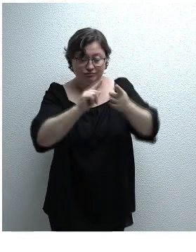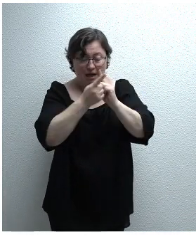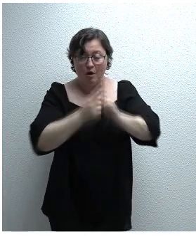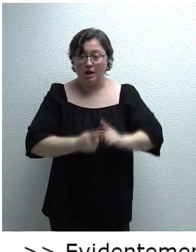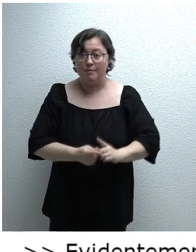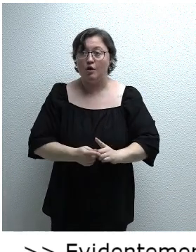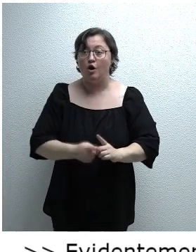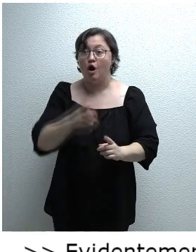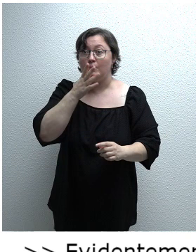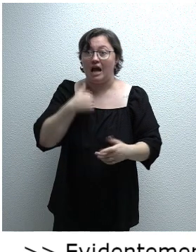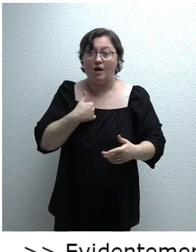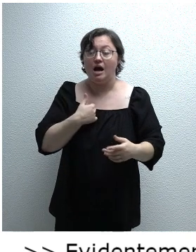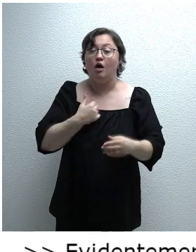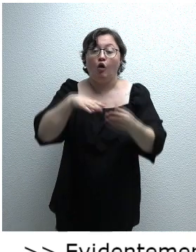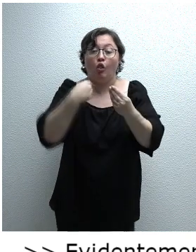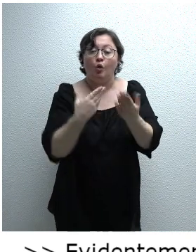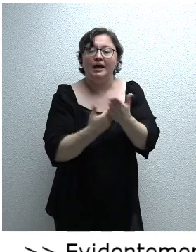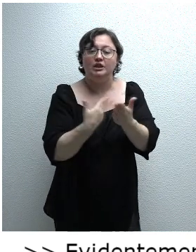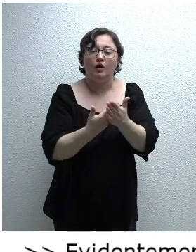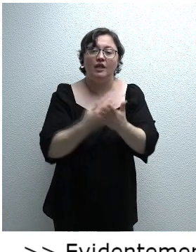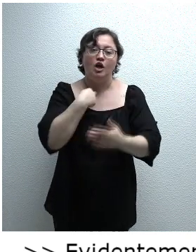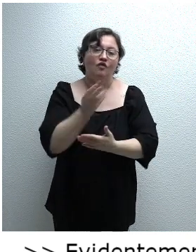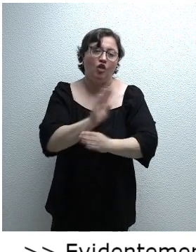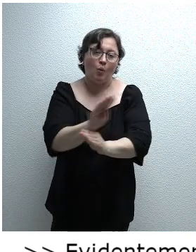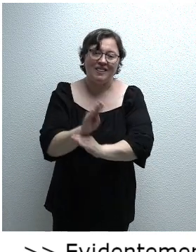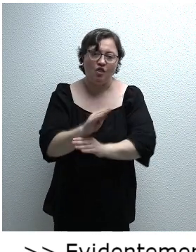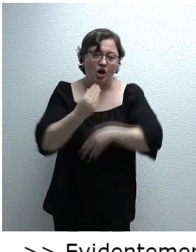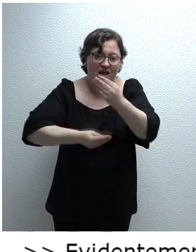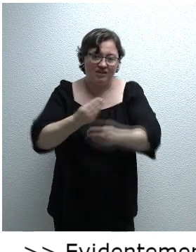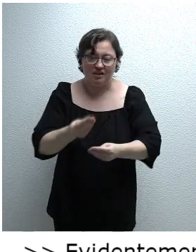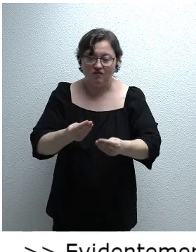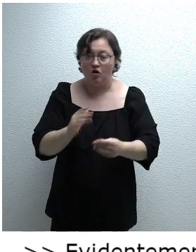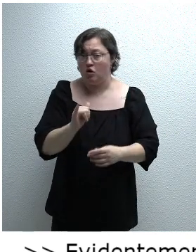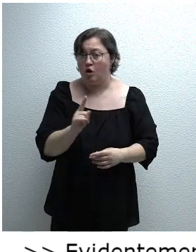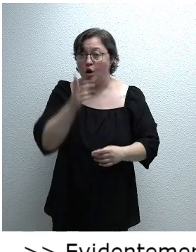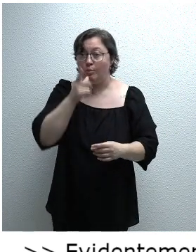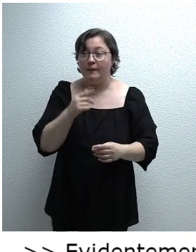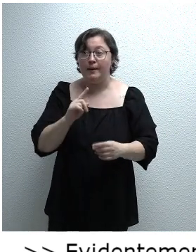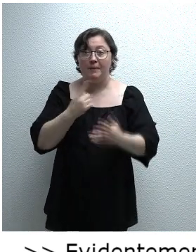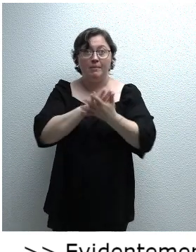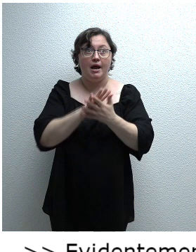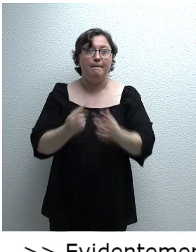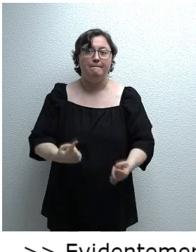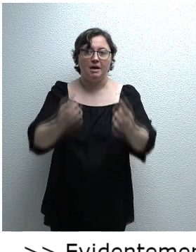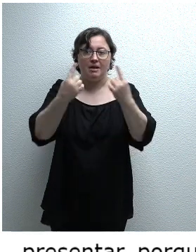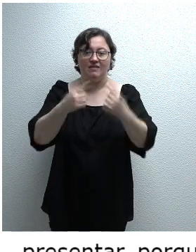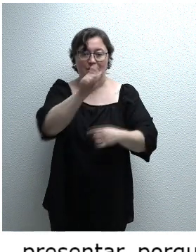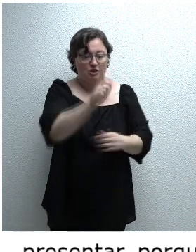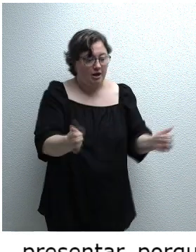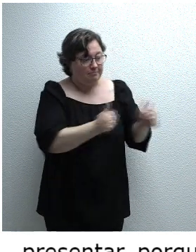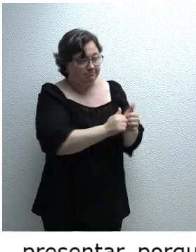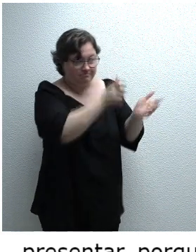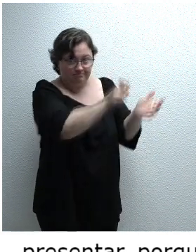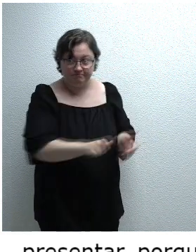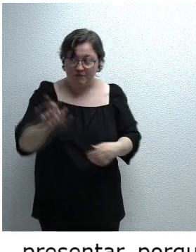claro. Ahora no va a existir un documento de soy el guardador de hecho. Pues a lo mejor en una primera ocasión que vaya la persona y que diga